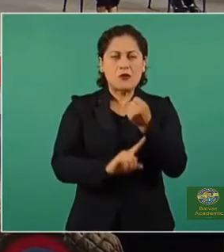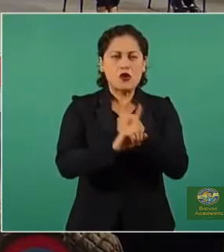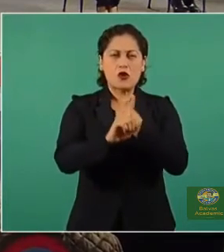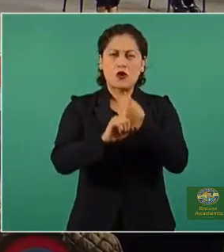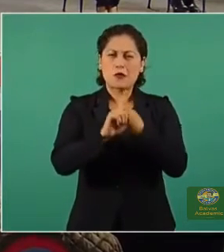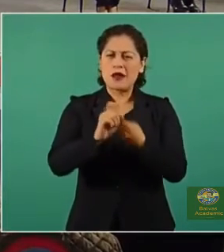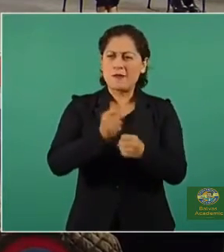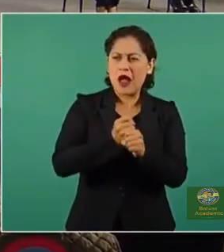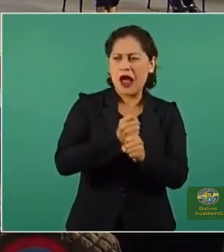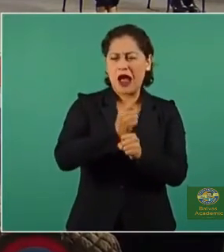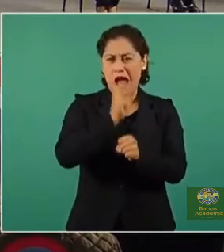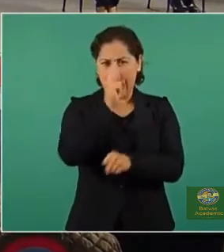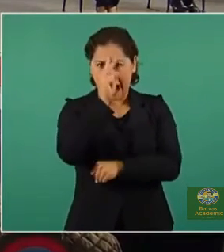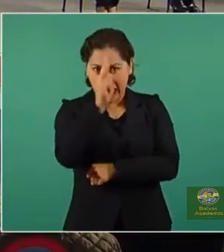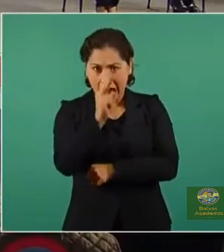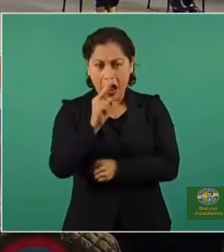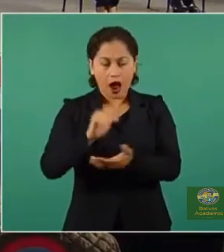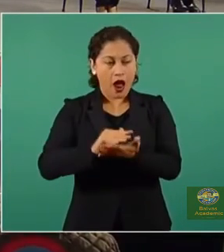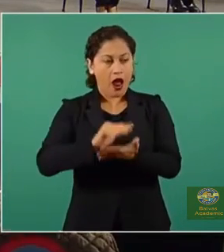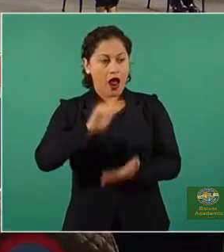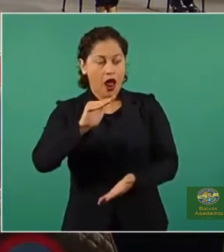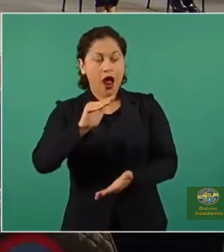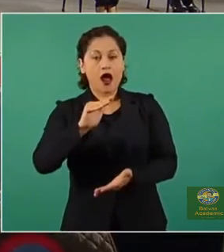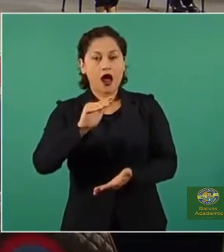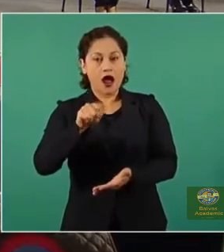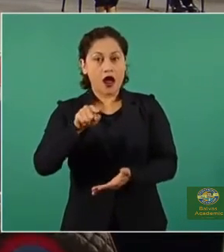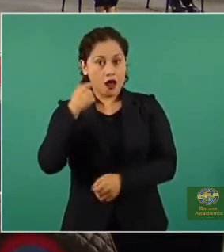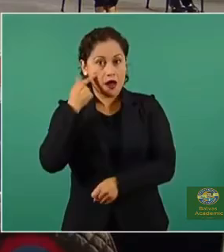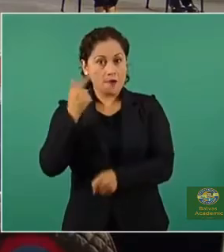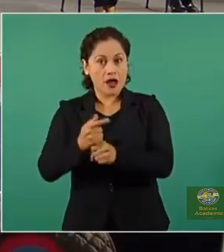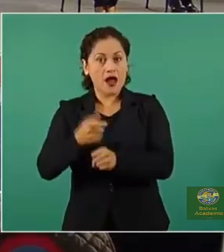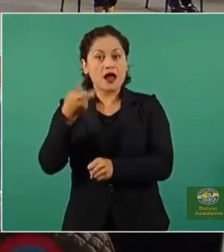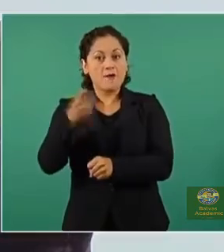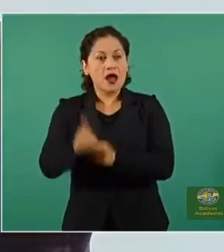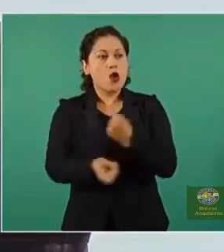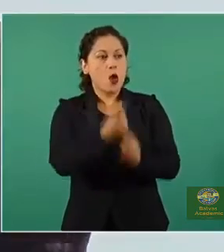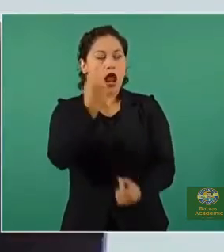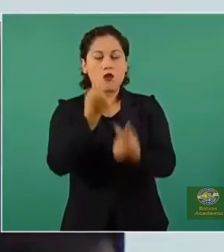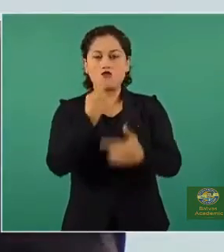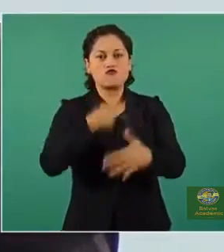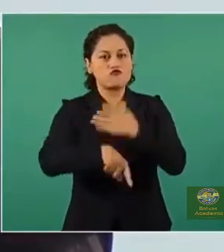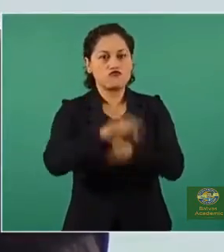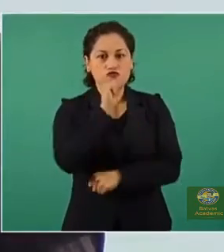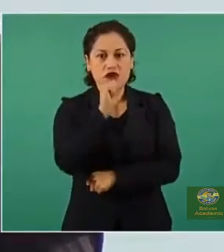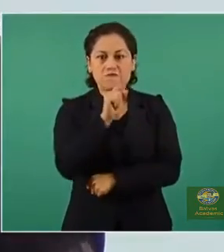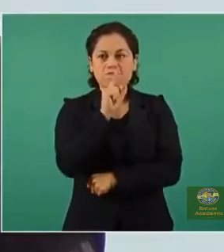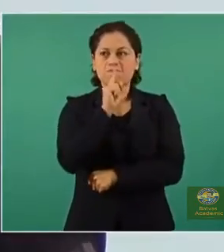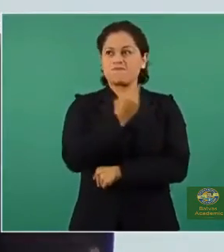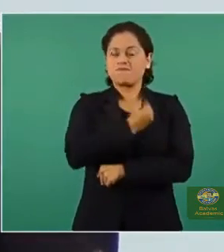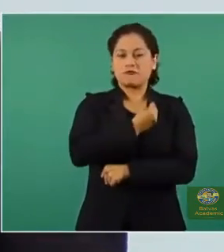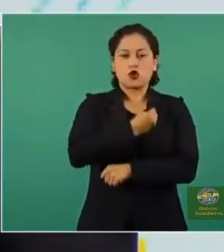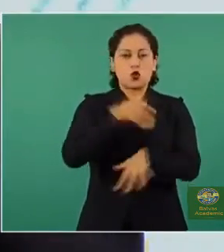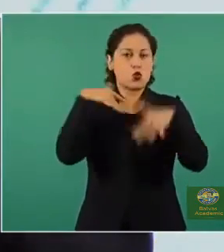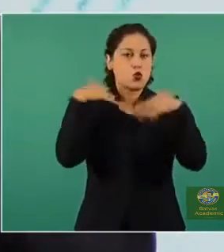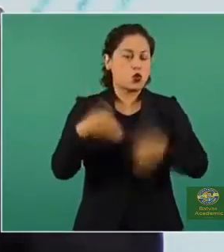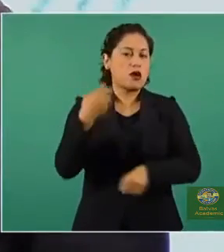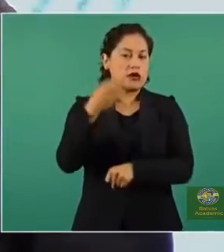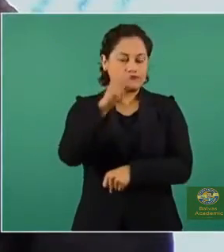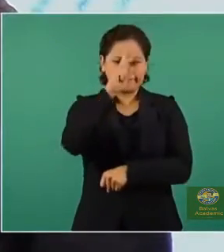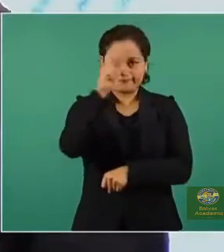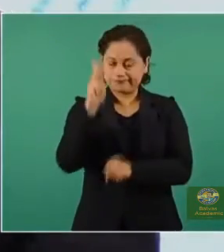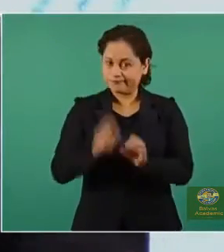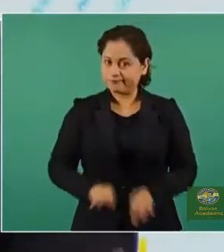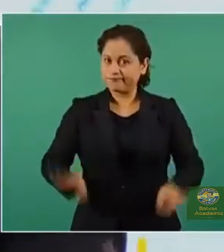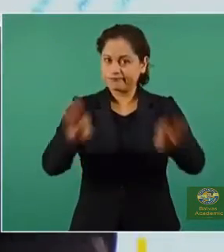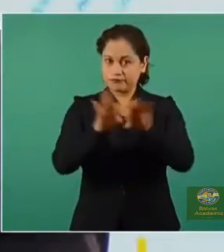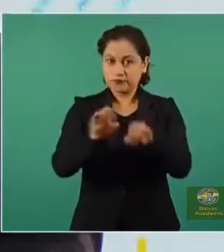pesar de ello, tenemos este incremento tan significativo. Estas lesiones por violencia, y hay que subrayarlo,